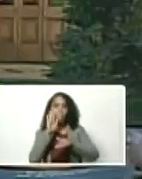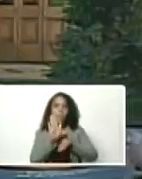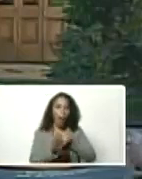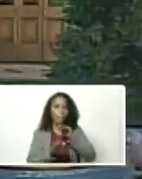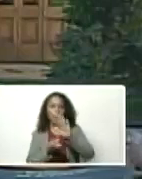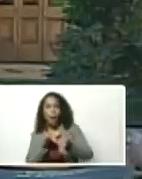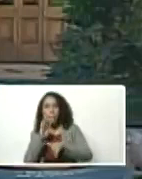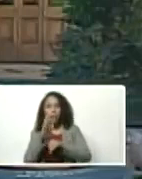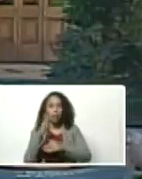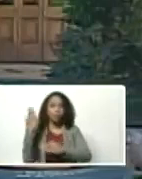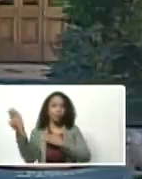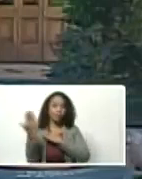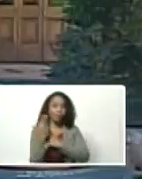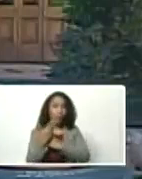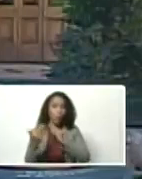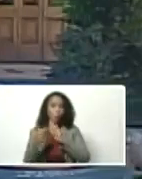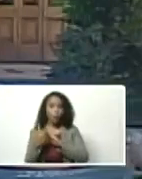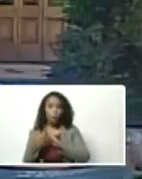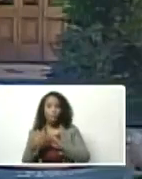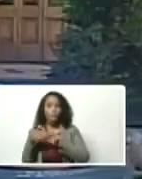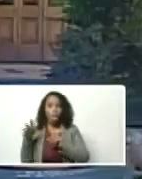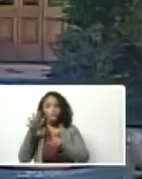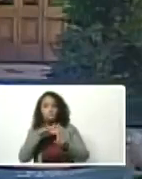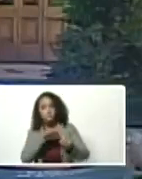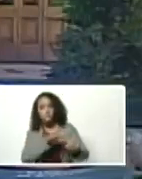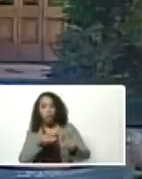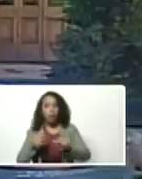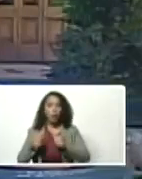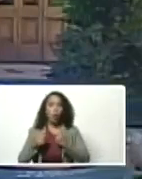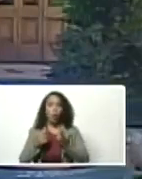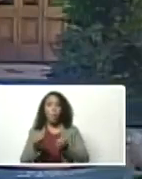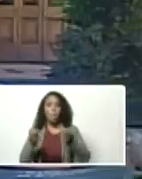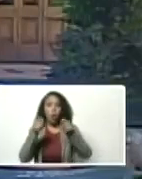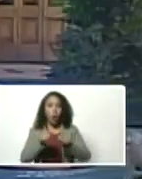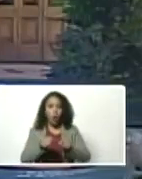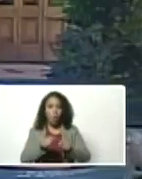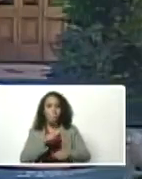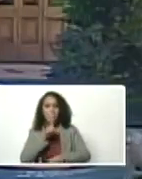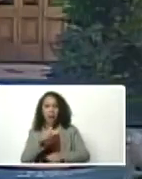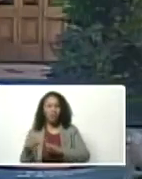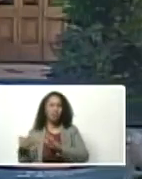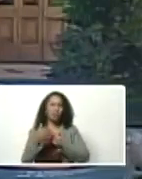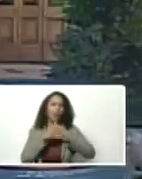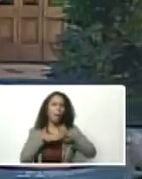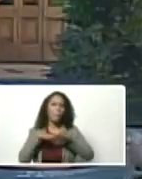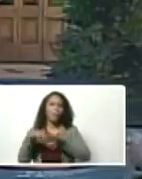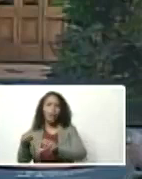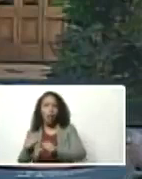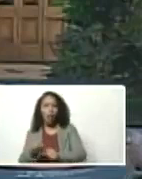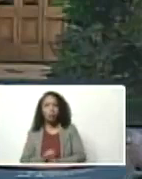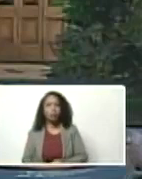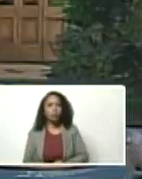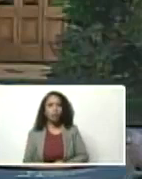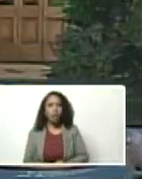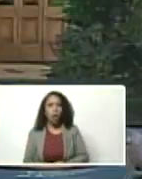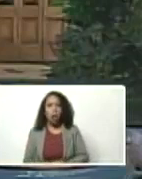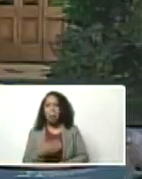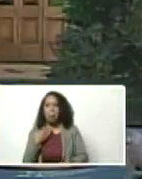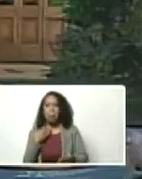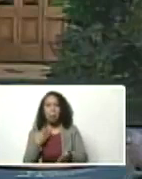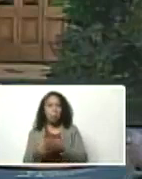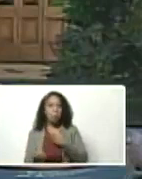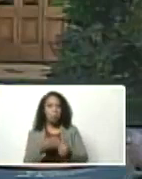con sanciones, con persecución, con bloqueo, con crueldad imperialista. No nos ha importado